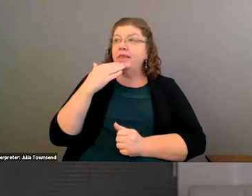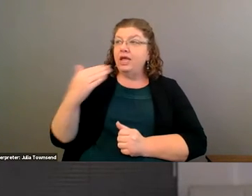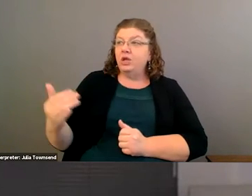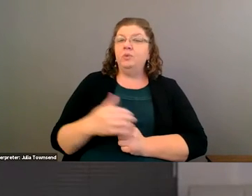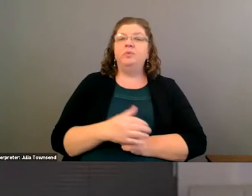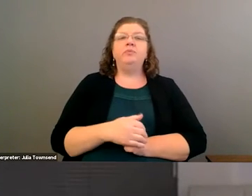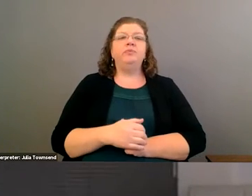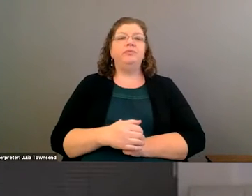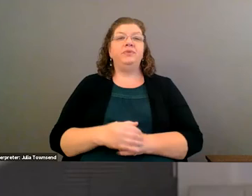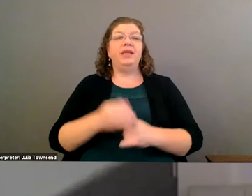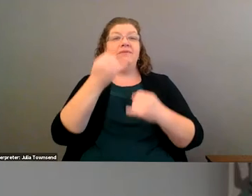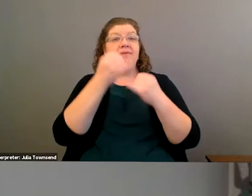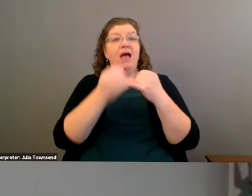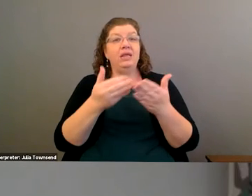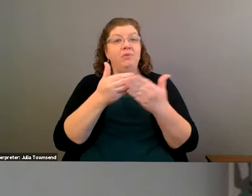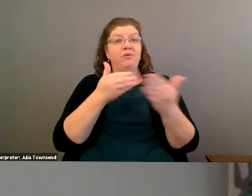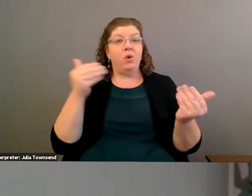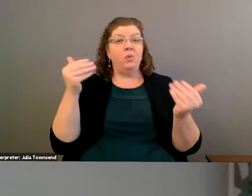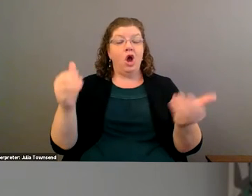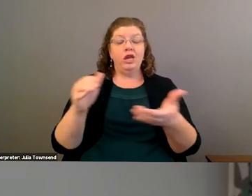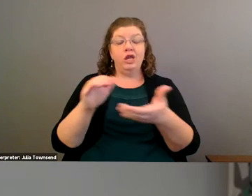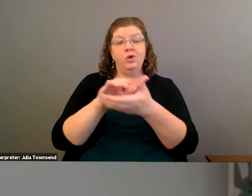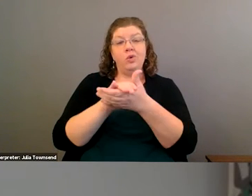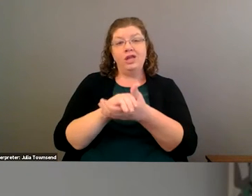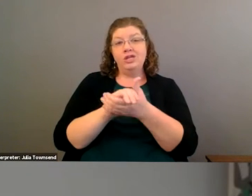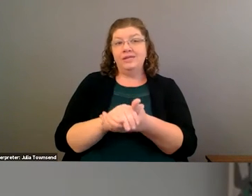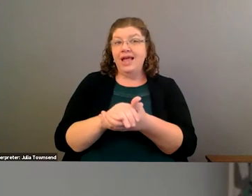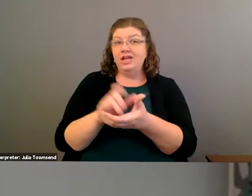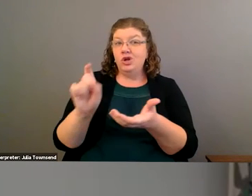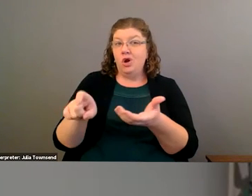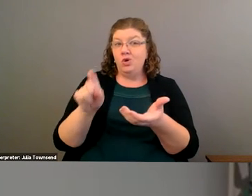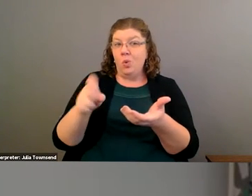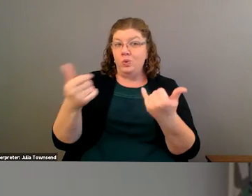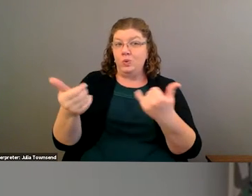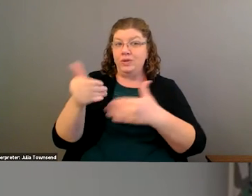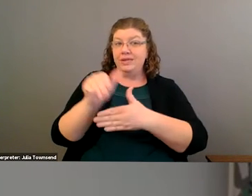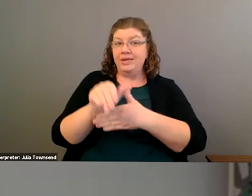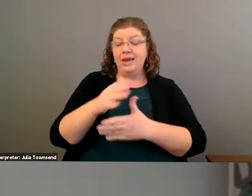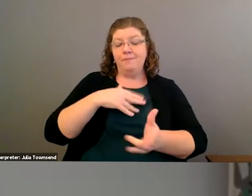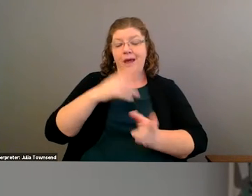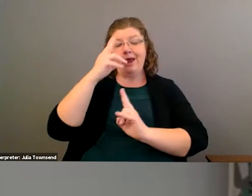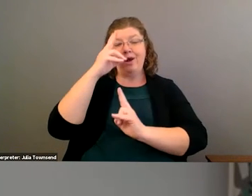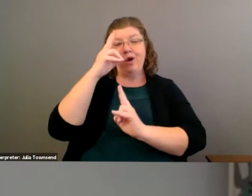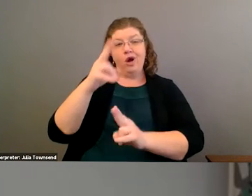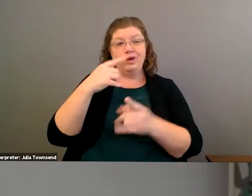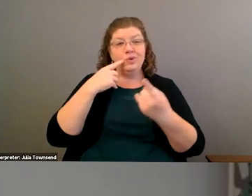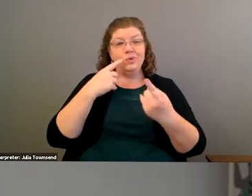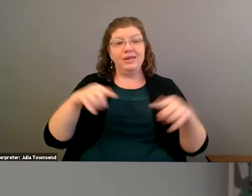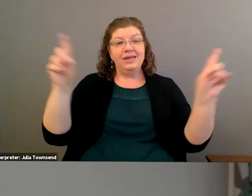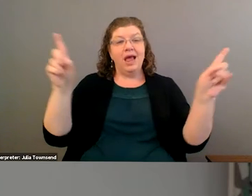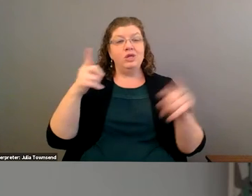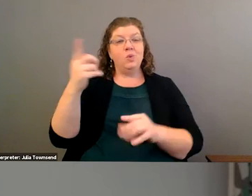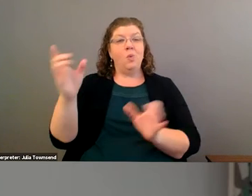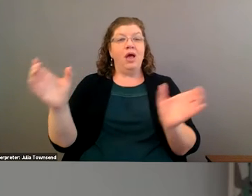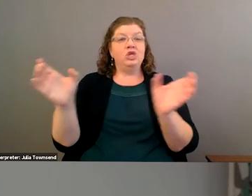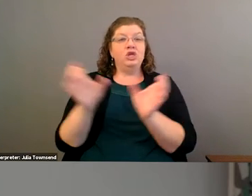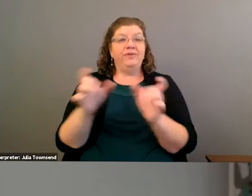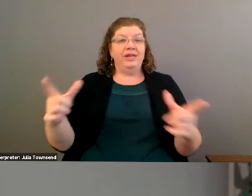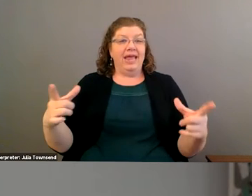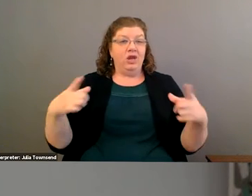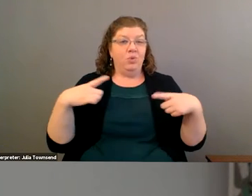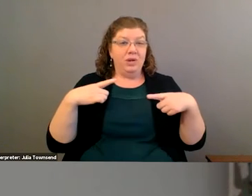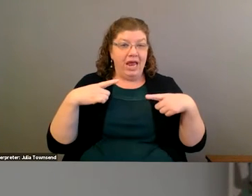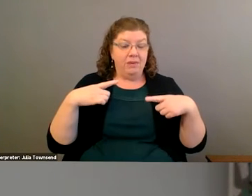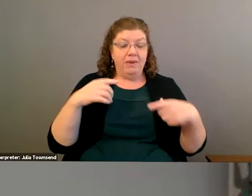Muchísimas gracias. Y por último, antes de seguir, felicidades. Quiero felicitar esta noche y anunciar